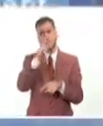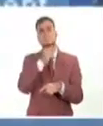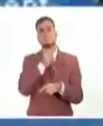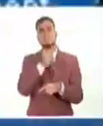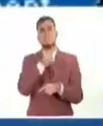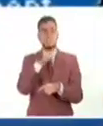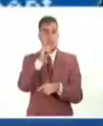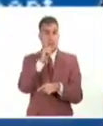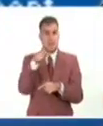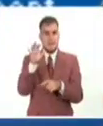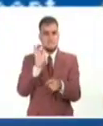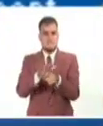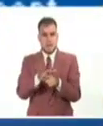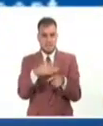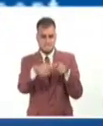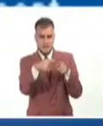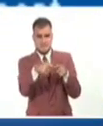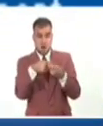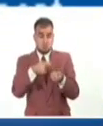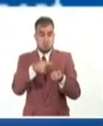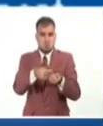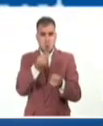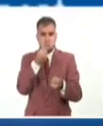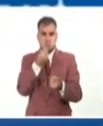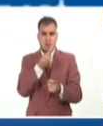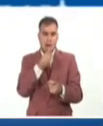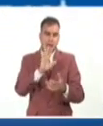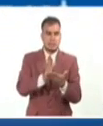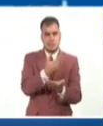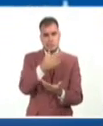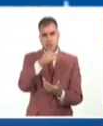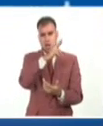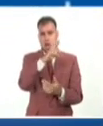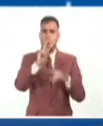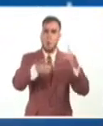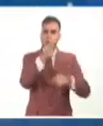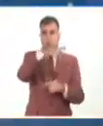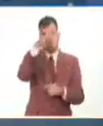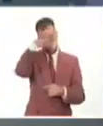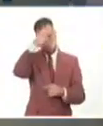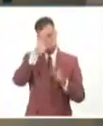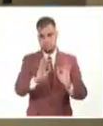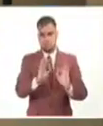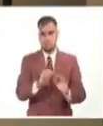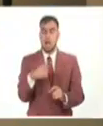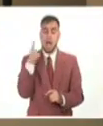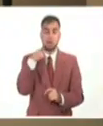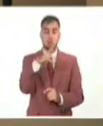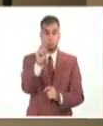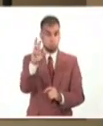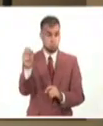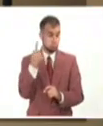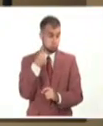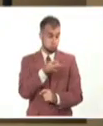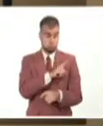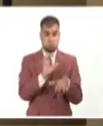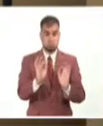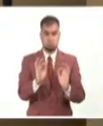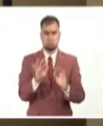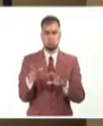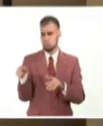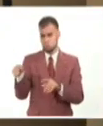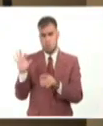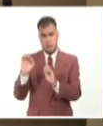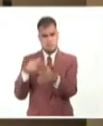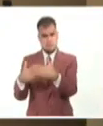de nuestra patria recibiese el 1 por ciento del apoyo que la tiranía